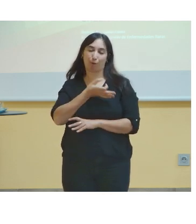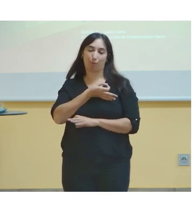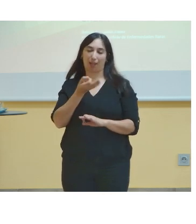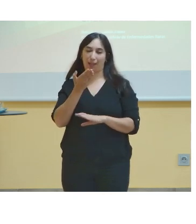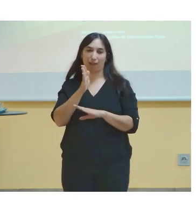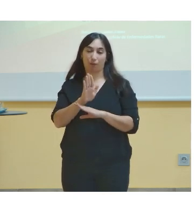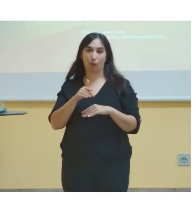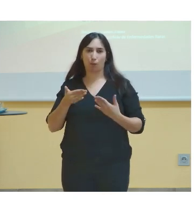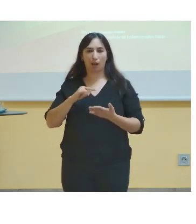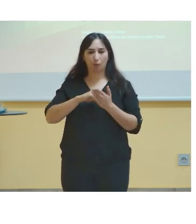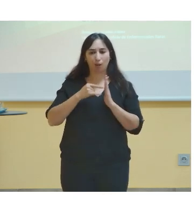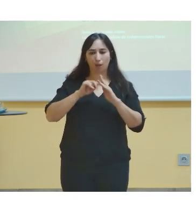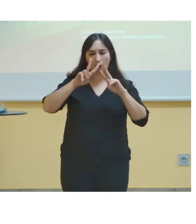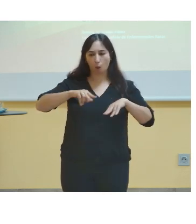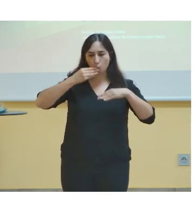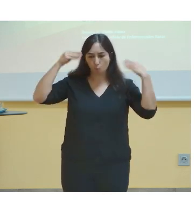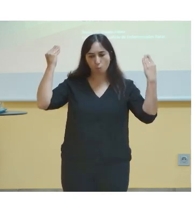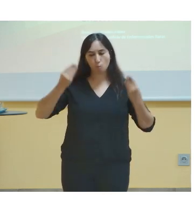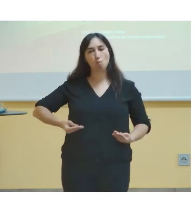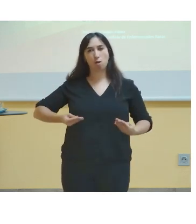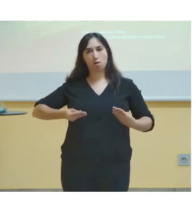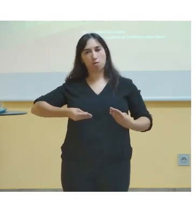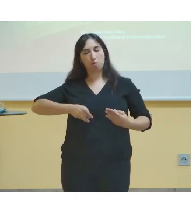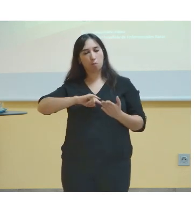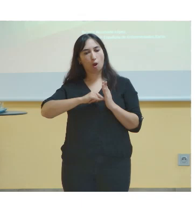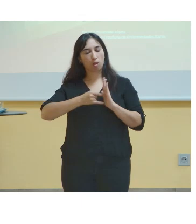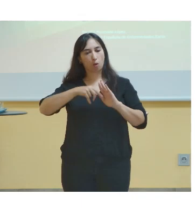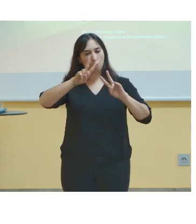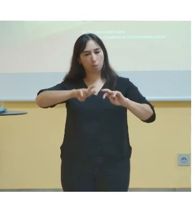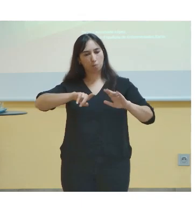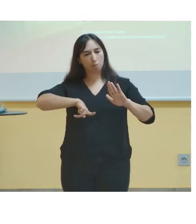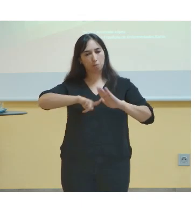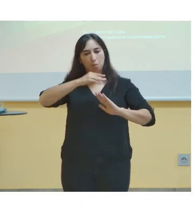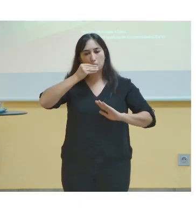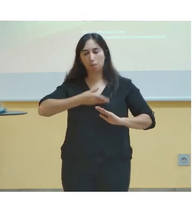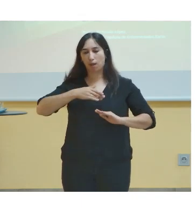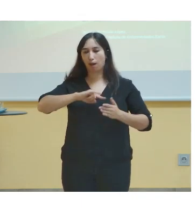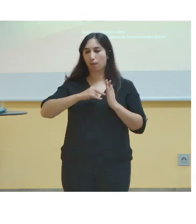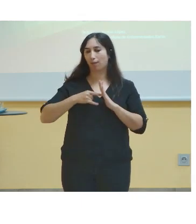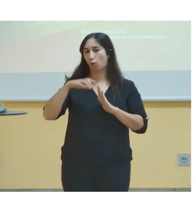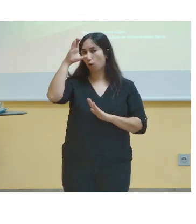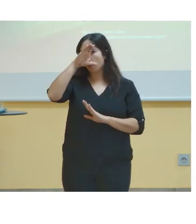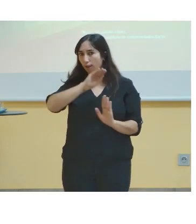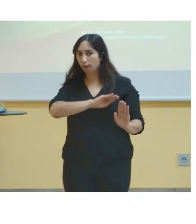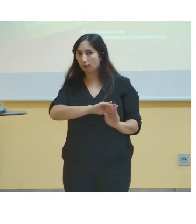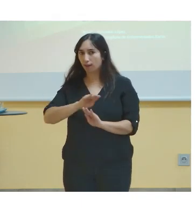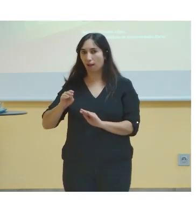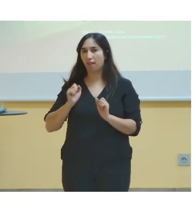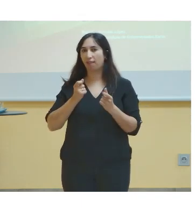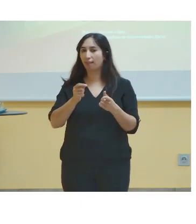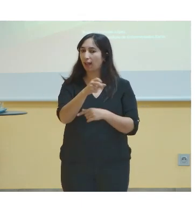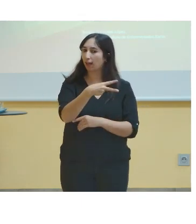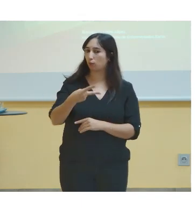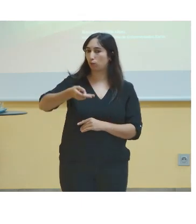es un buen proyecto de investigación. Un proyecto de investigación bien desarrollado, con su método científico, que aporta unos